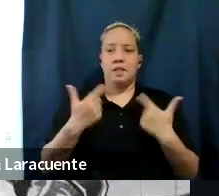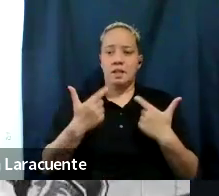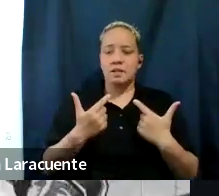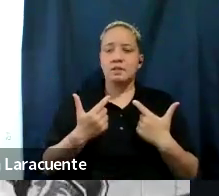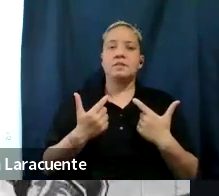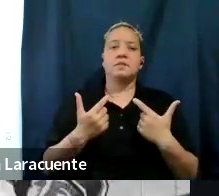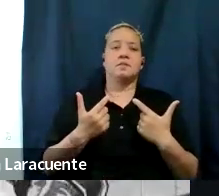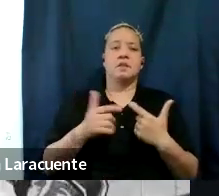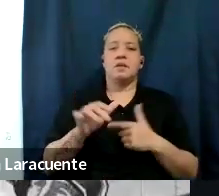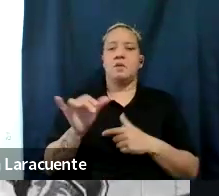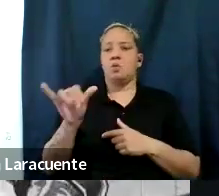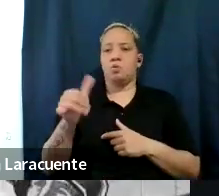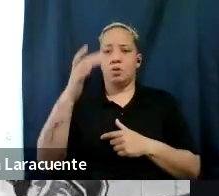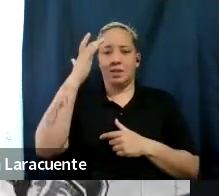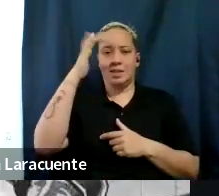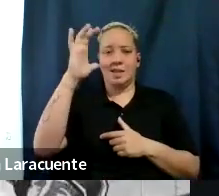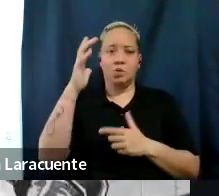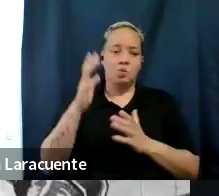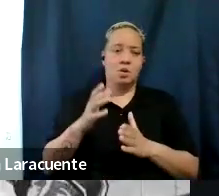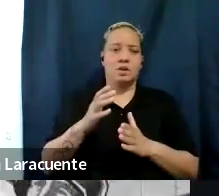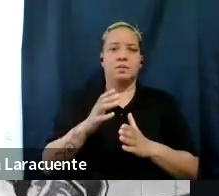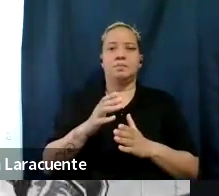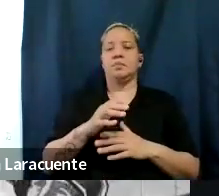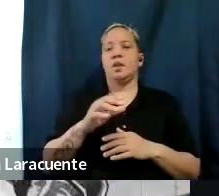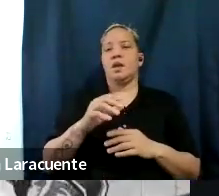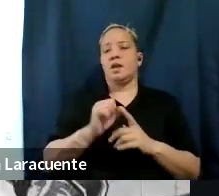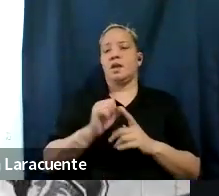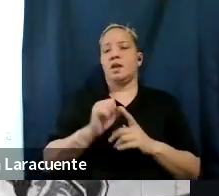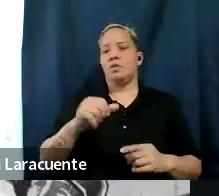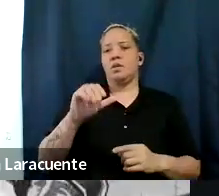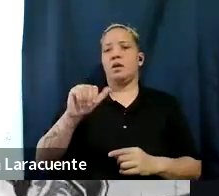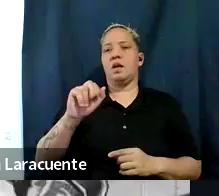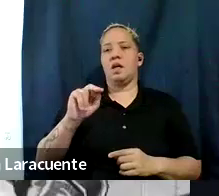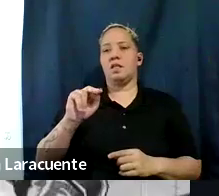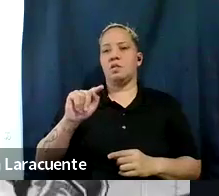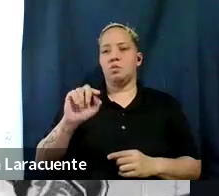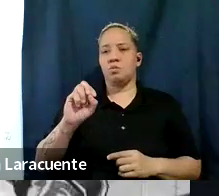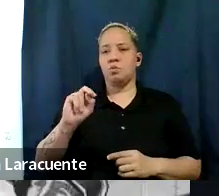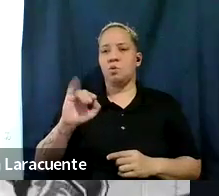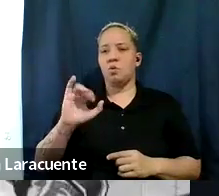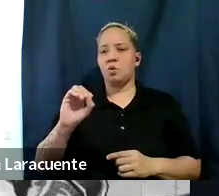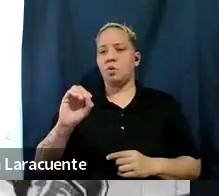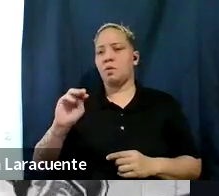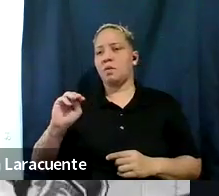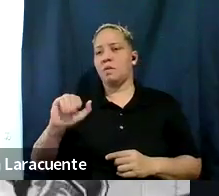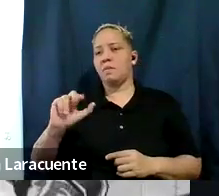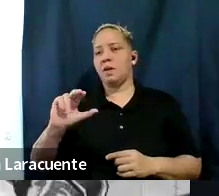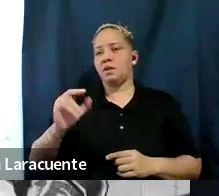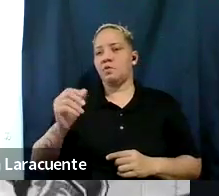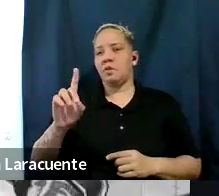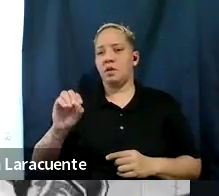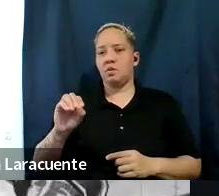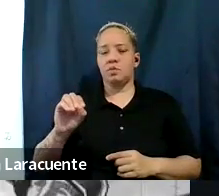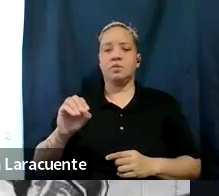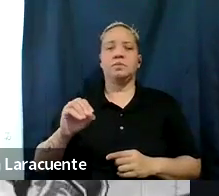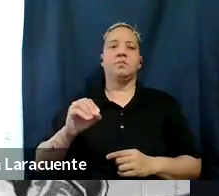otros intelectuales, como fue el caso de Ortega y Gasset o de Antonio Machado, que también habían firmado a finales de julio